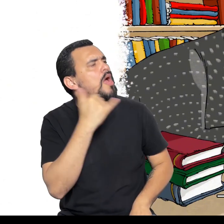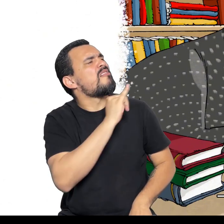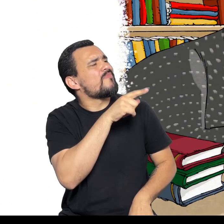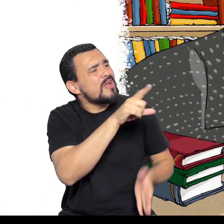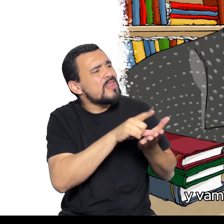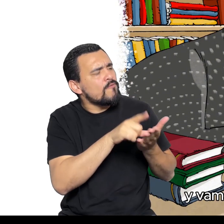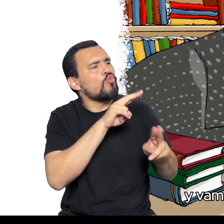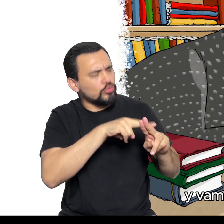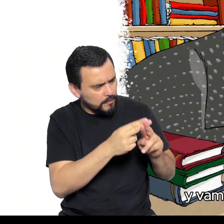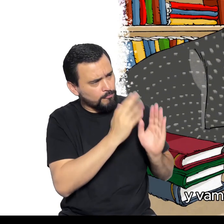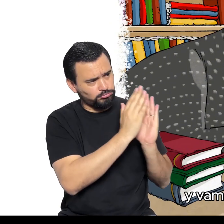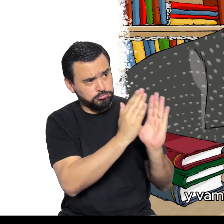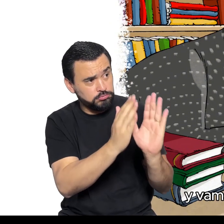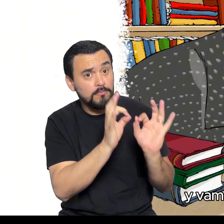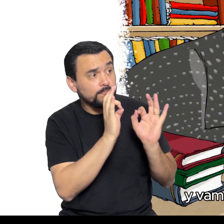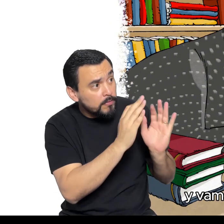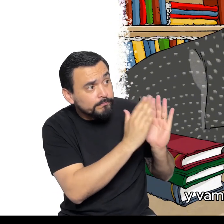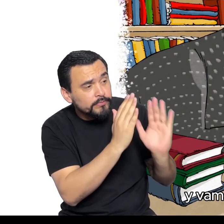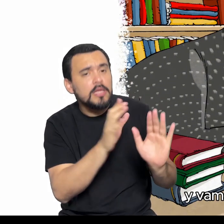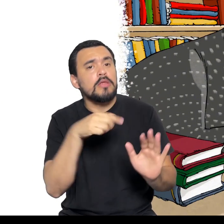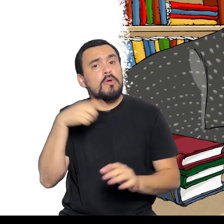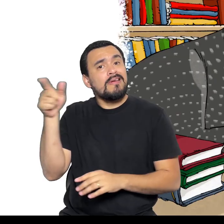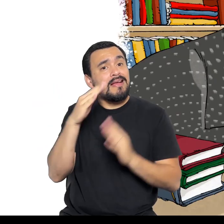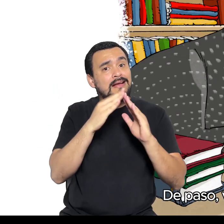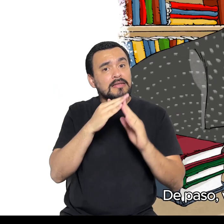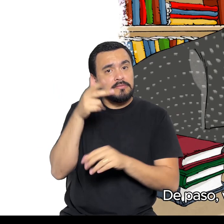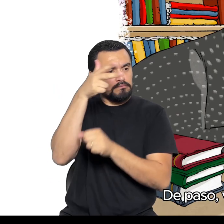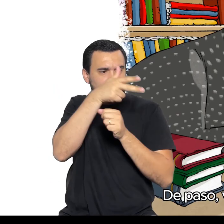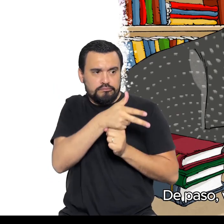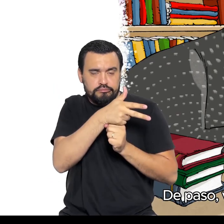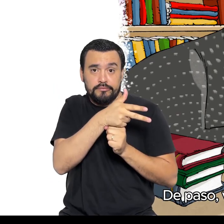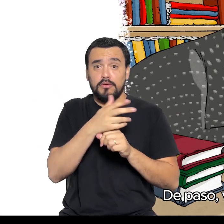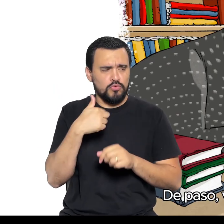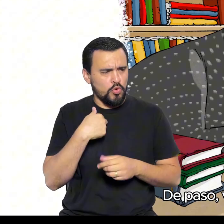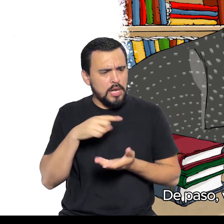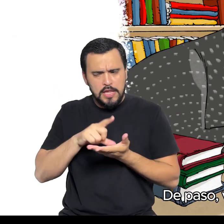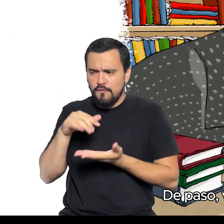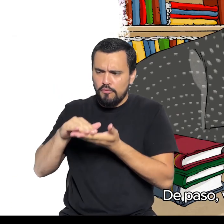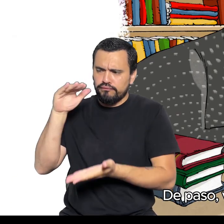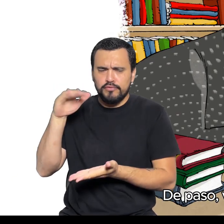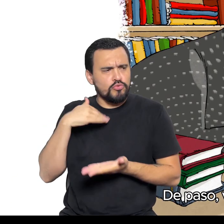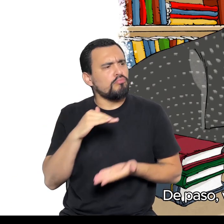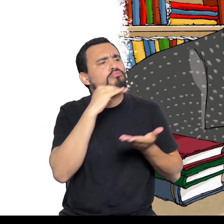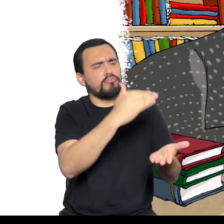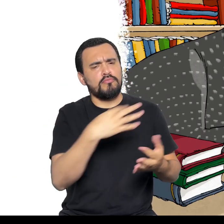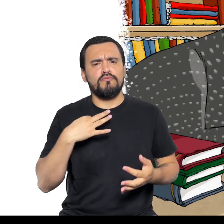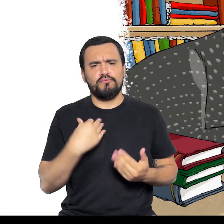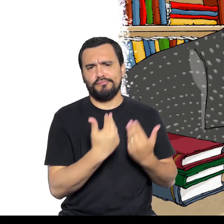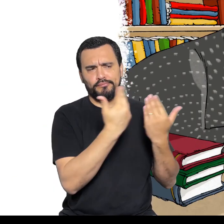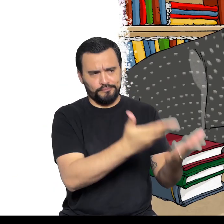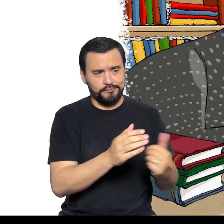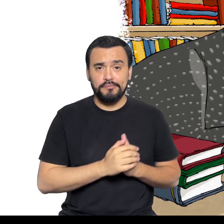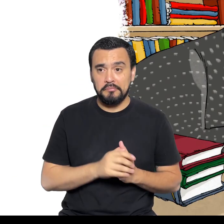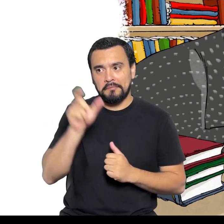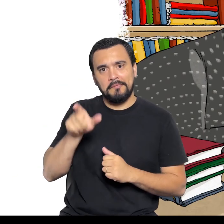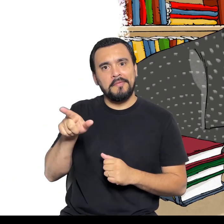de libros y vamos a instalar una cámara en tu ventana. De paso, voy a donar unos ejemplares para la causa, dijo